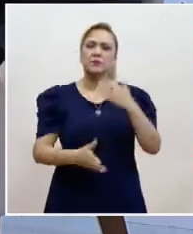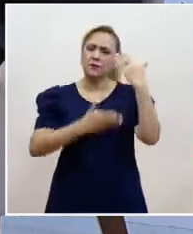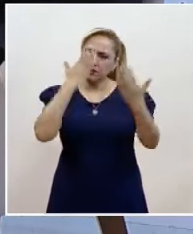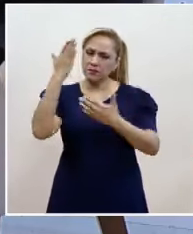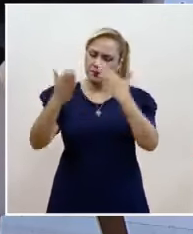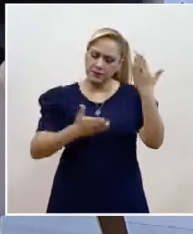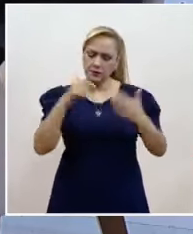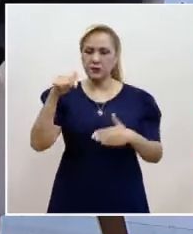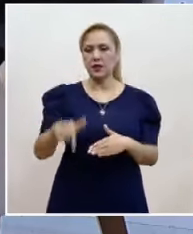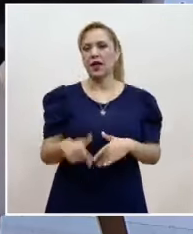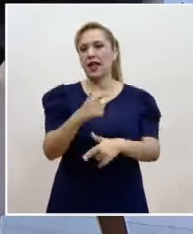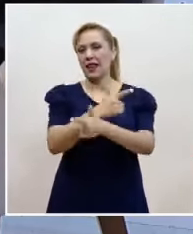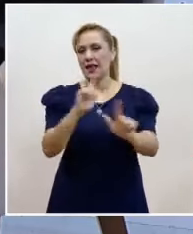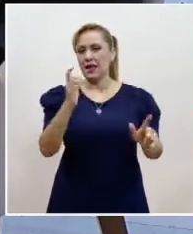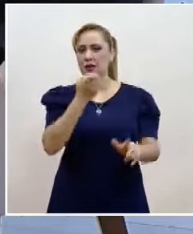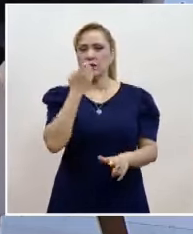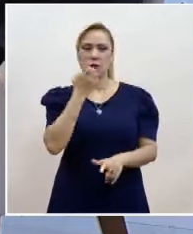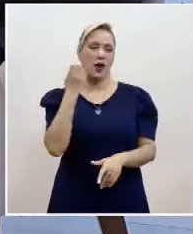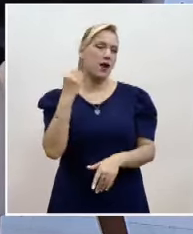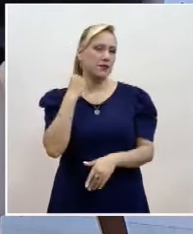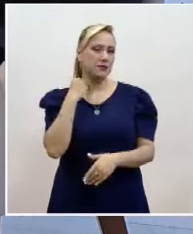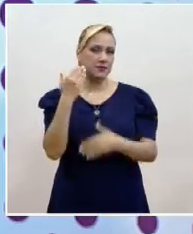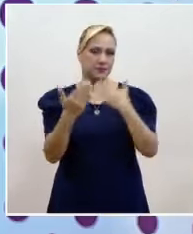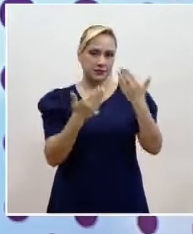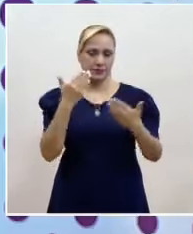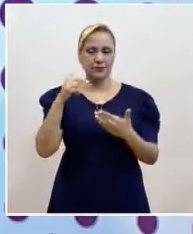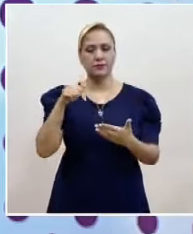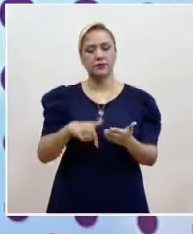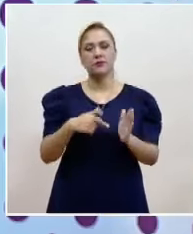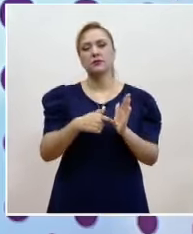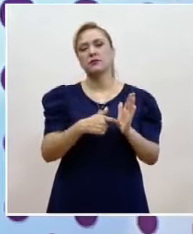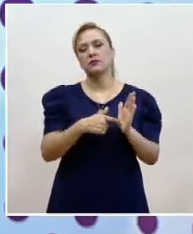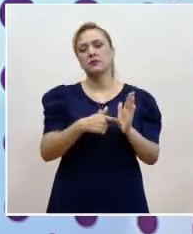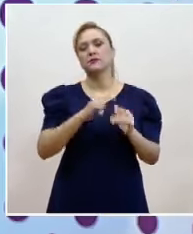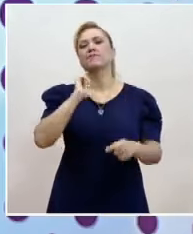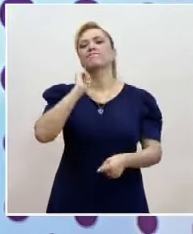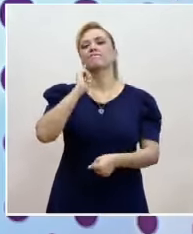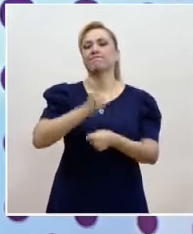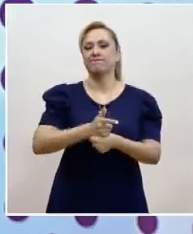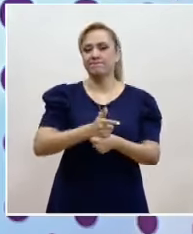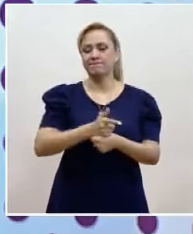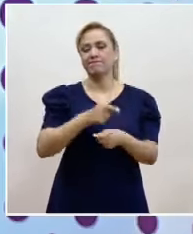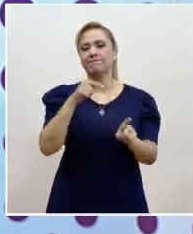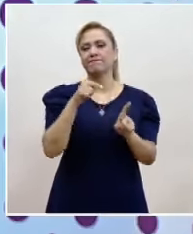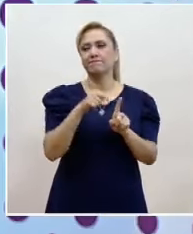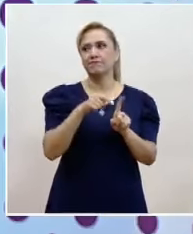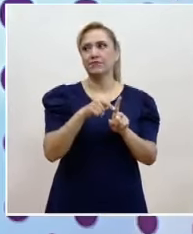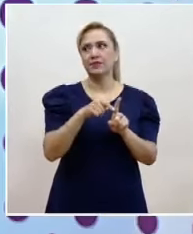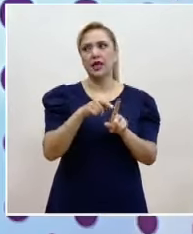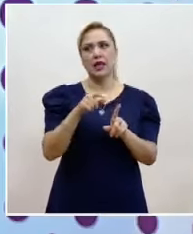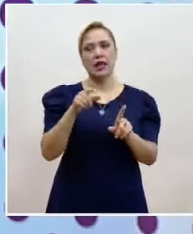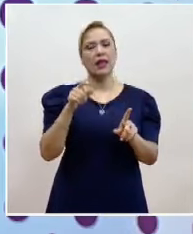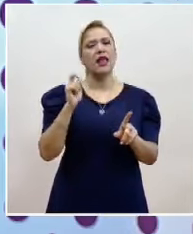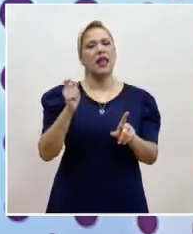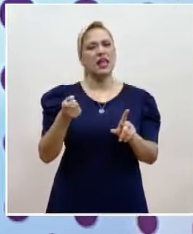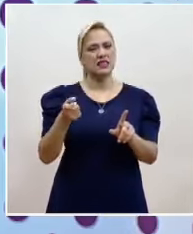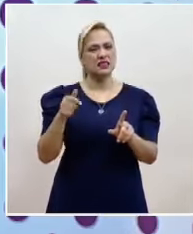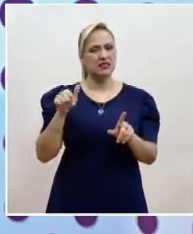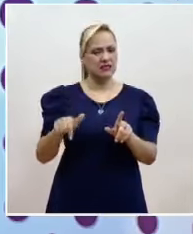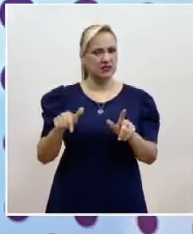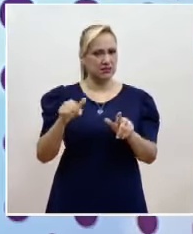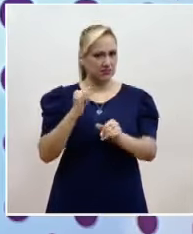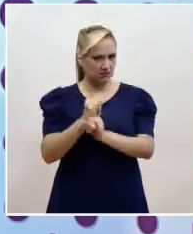la Escuela Libre de Derecho, en su centro de investigación, nos enfocamos, y un poco también el término, hablábamos más que de justicia digital, de